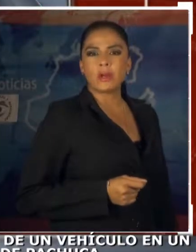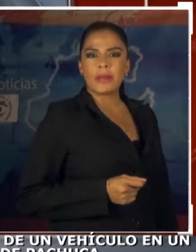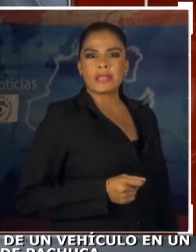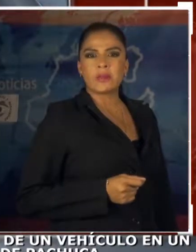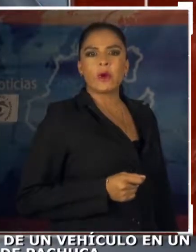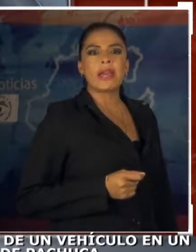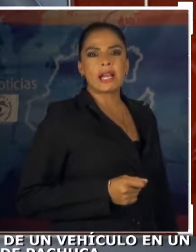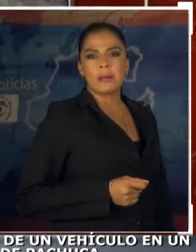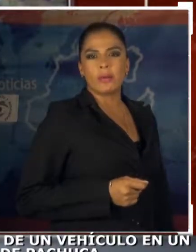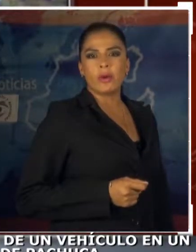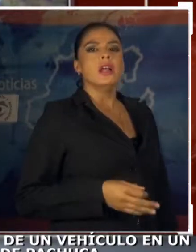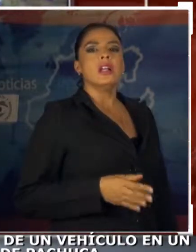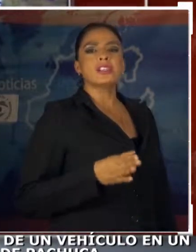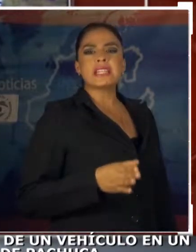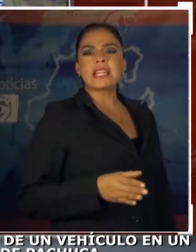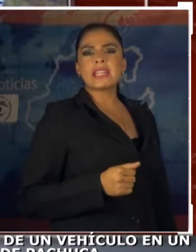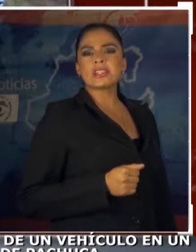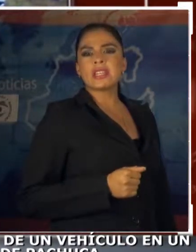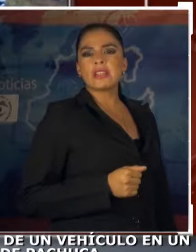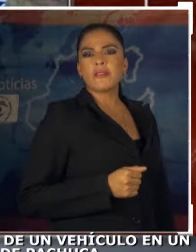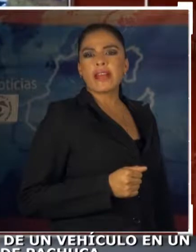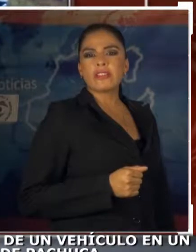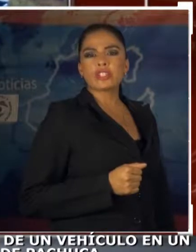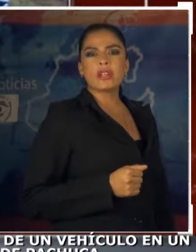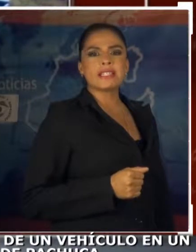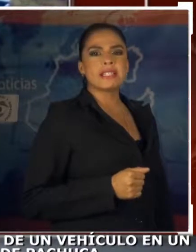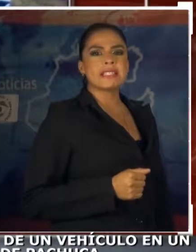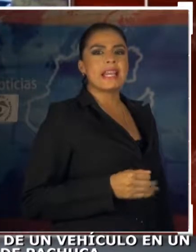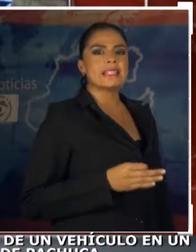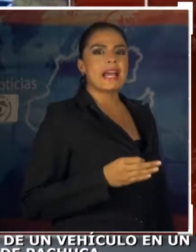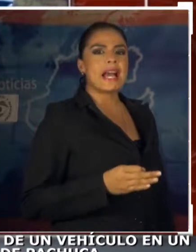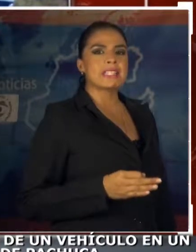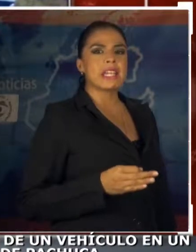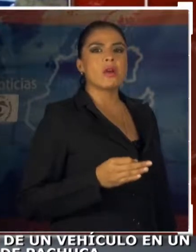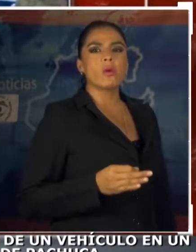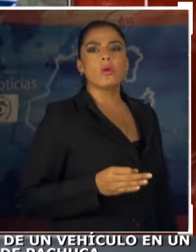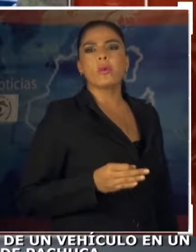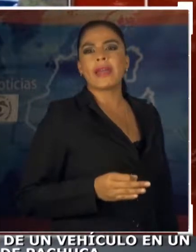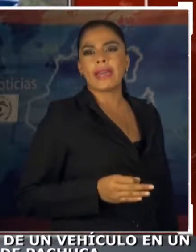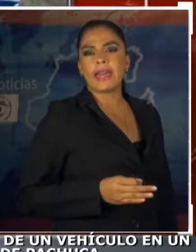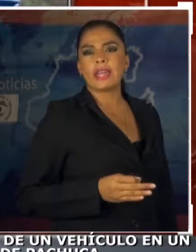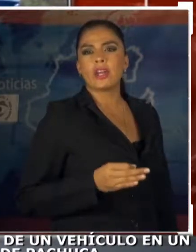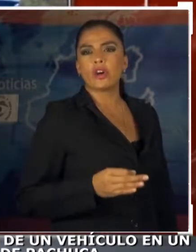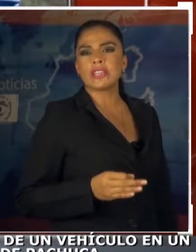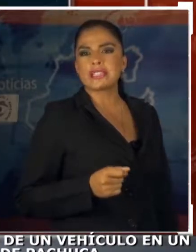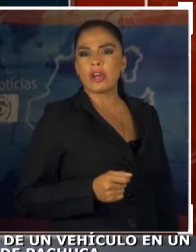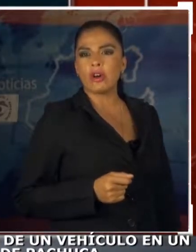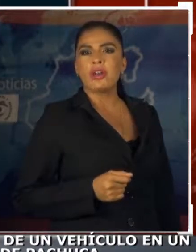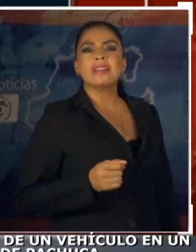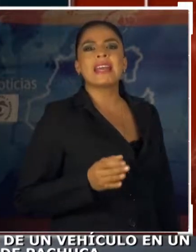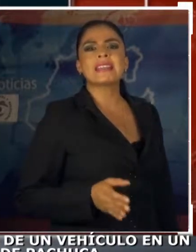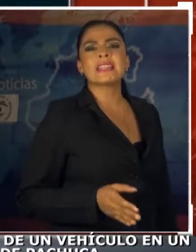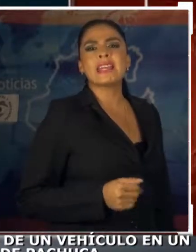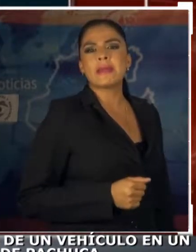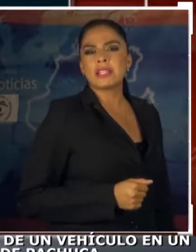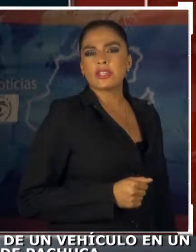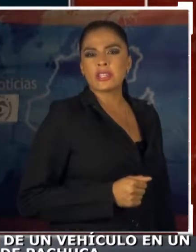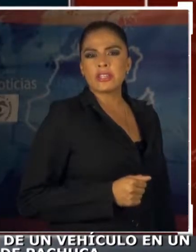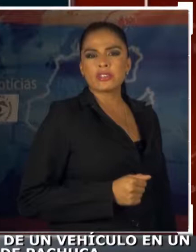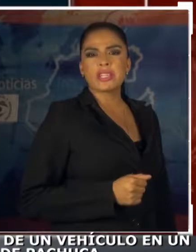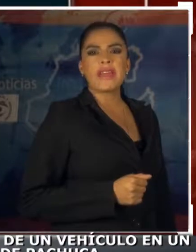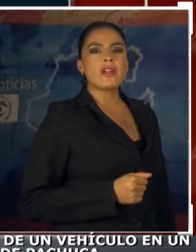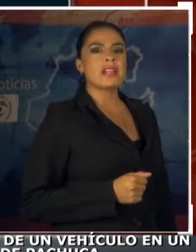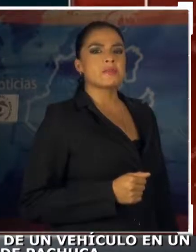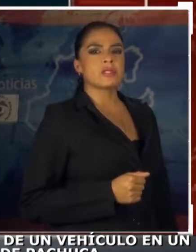al personal operativo en campo. Los detenidos, identificados con las iniciales HUVG y JCO de 30 y